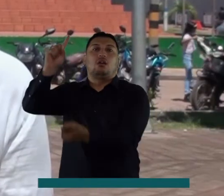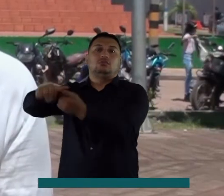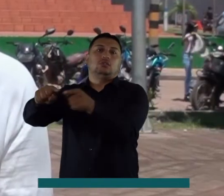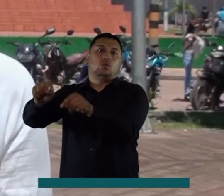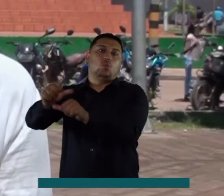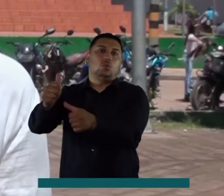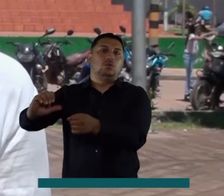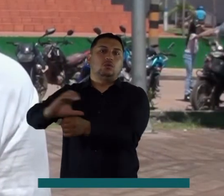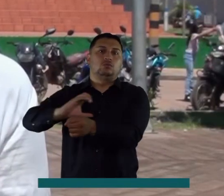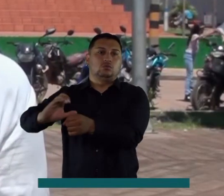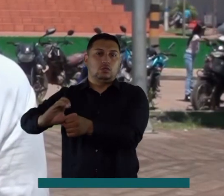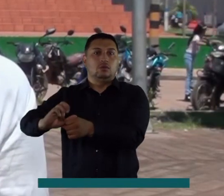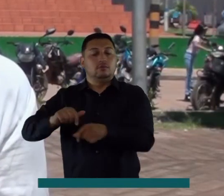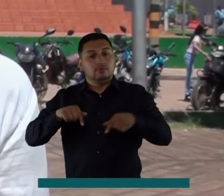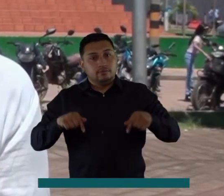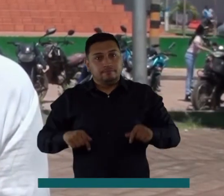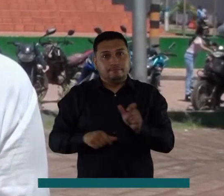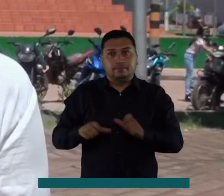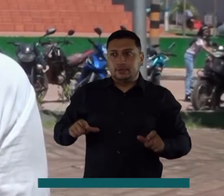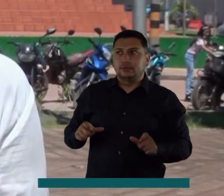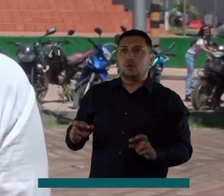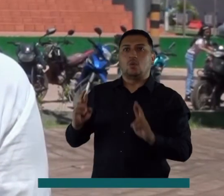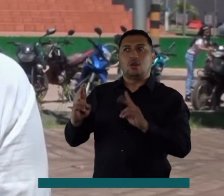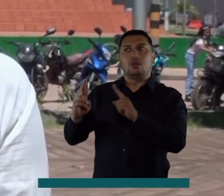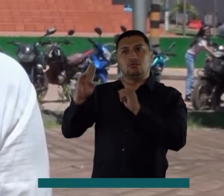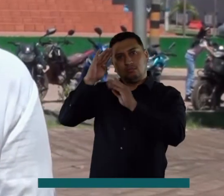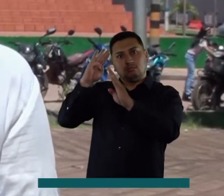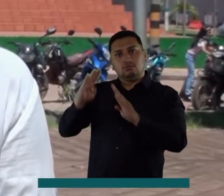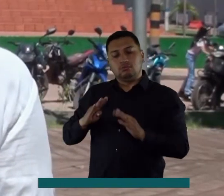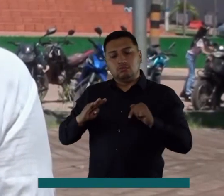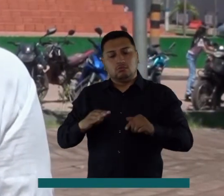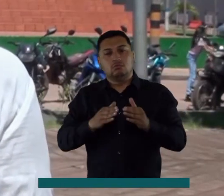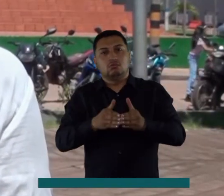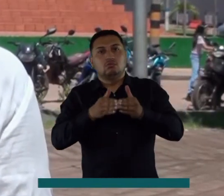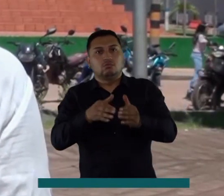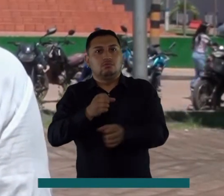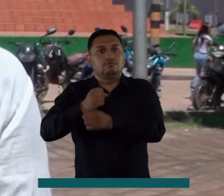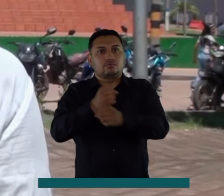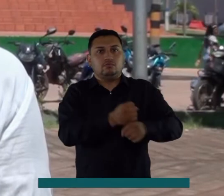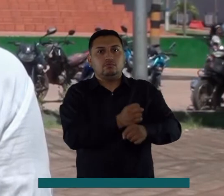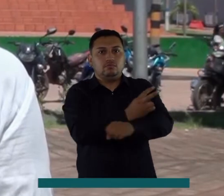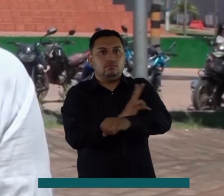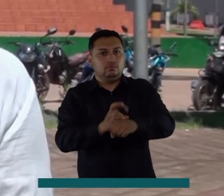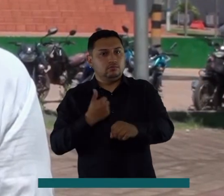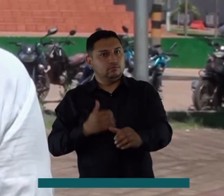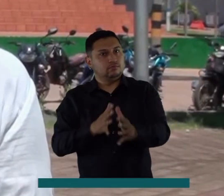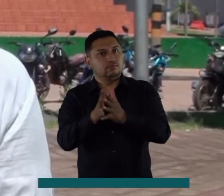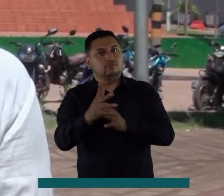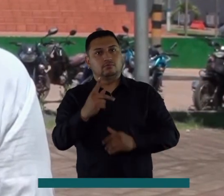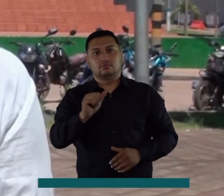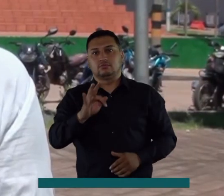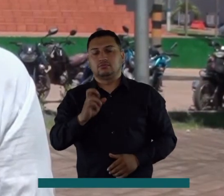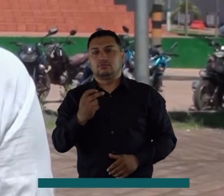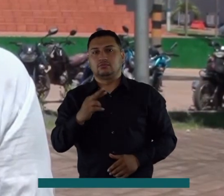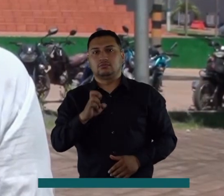atienda todas sus peticiones de forma oportuna y su salud no se vea afectada. Desde Puerto Carreño, Vichada, informó Caterine Vargas para Enlace 13.